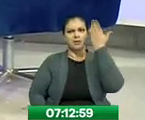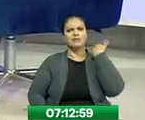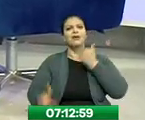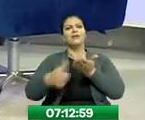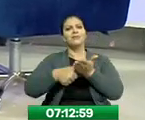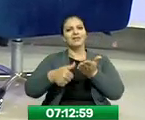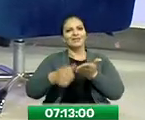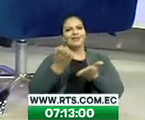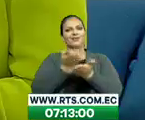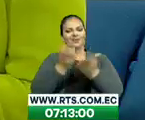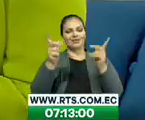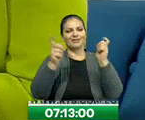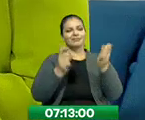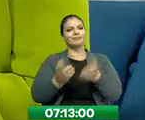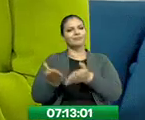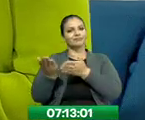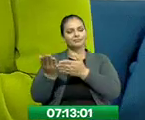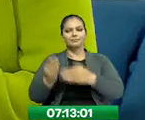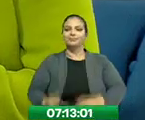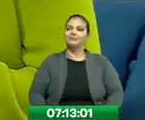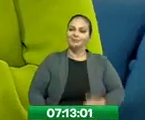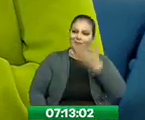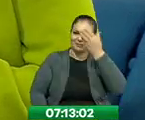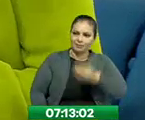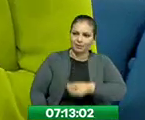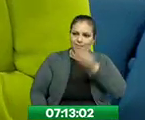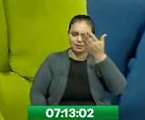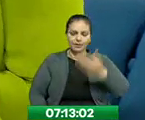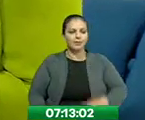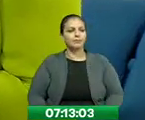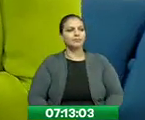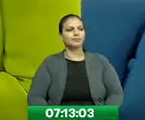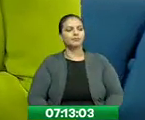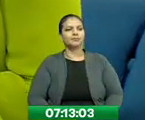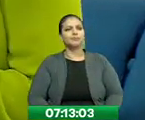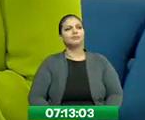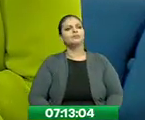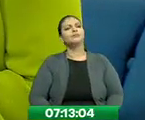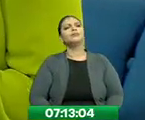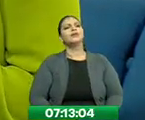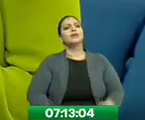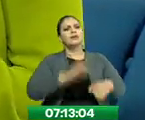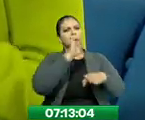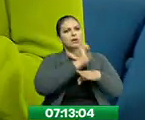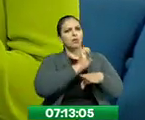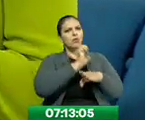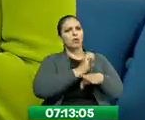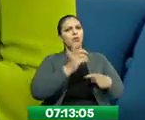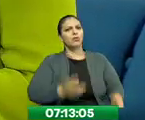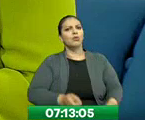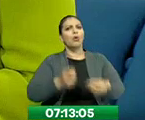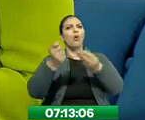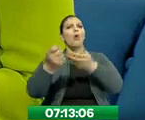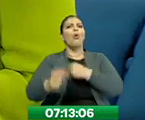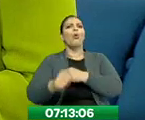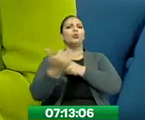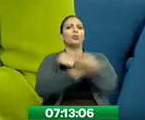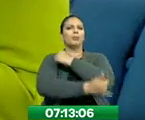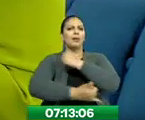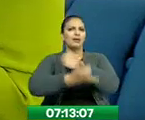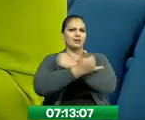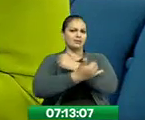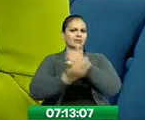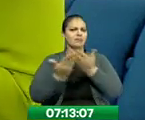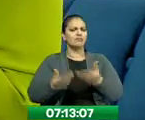y esta colocación de bonos en los mercados internacionales, ¿es o no un buen negocio para el Ecuador? ¿Y en qué medida se traduce